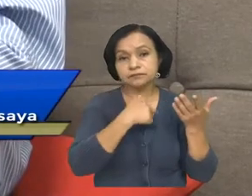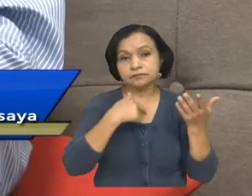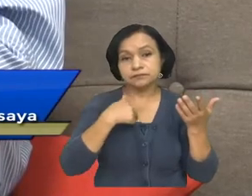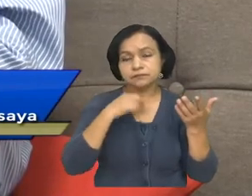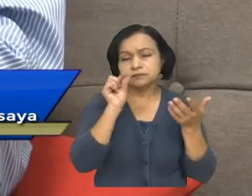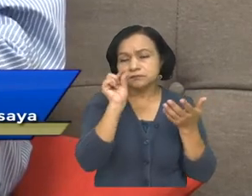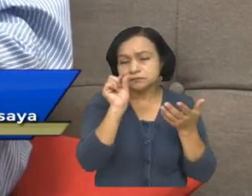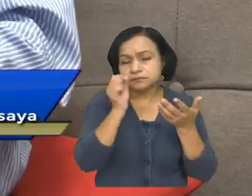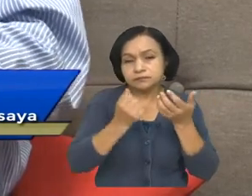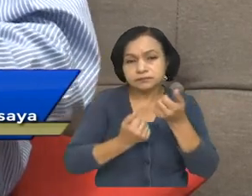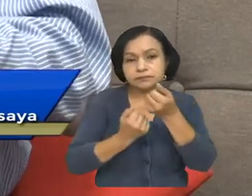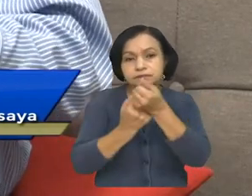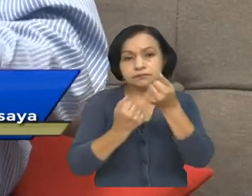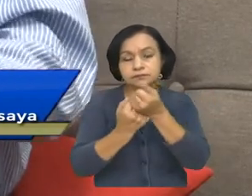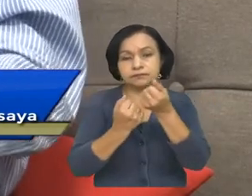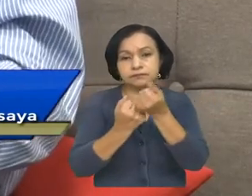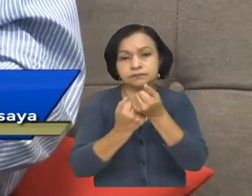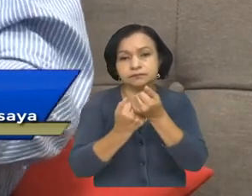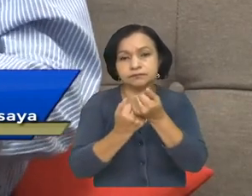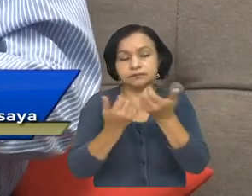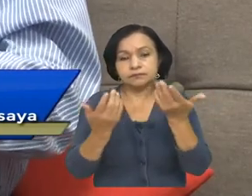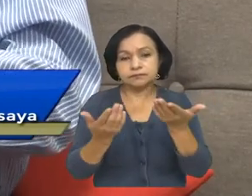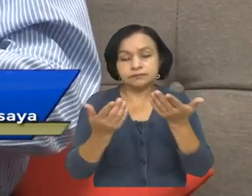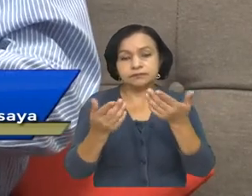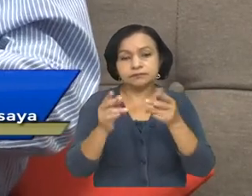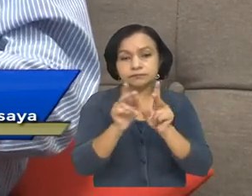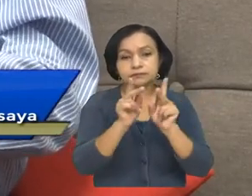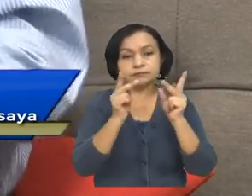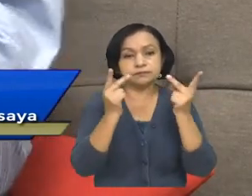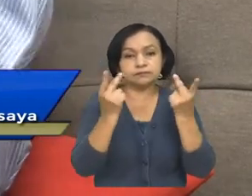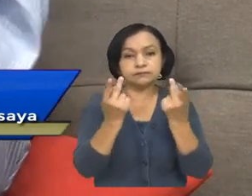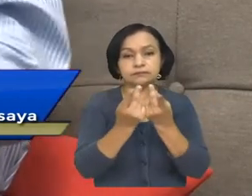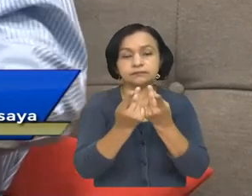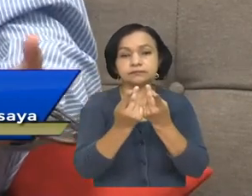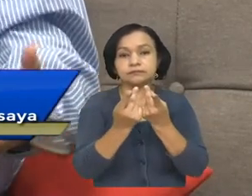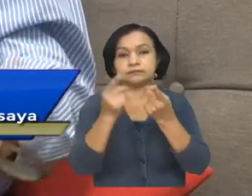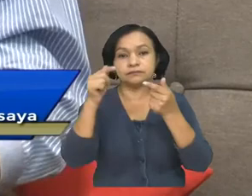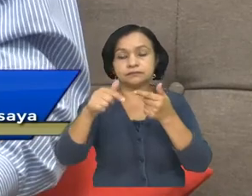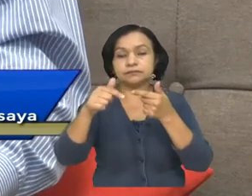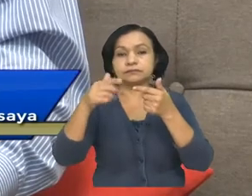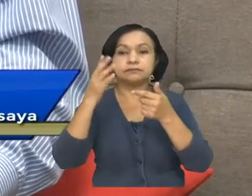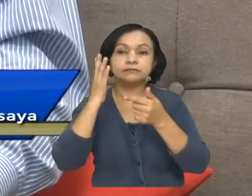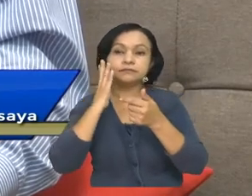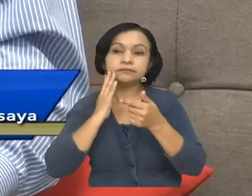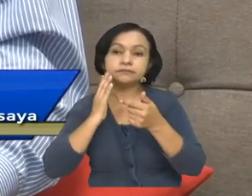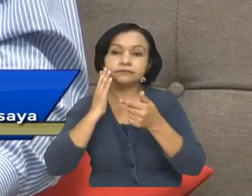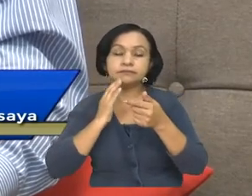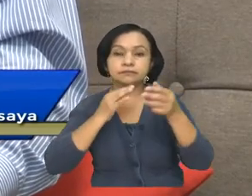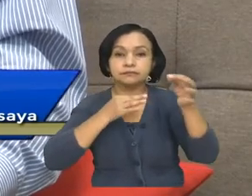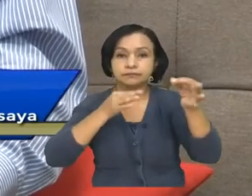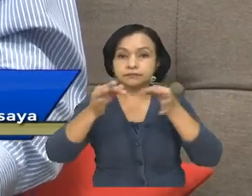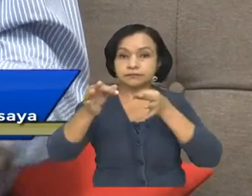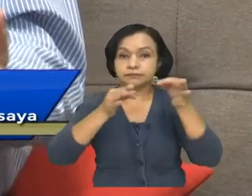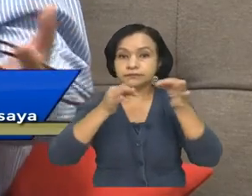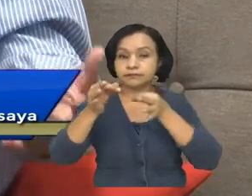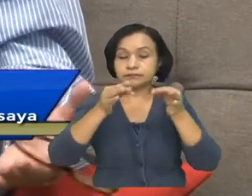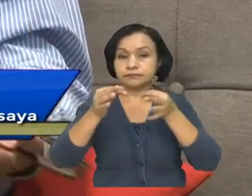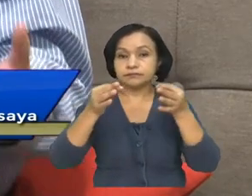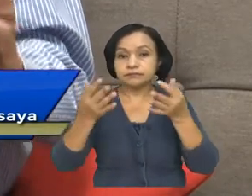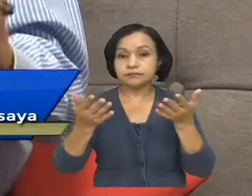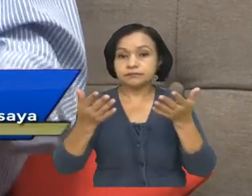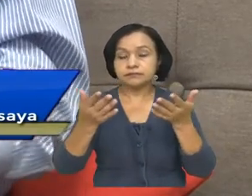granito de arena de como combatientes populares, y que hoy contamos esas historias, ¿verdad? Porque la verdad que el tiempo